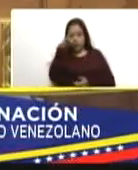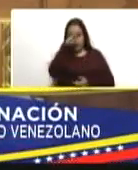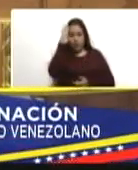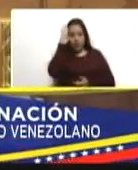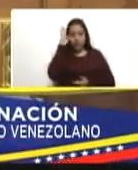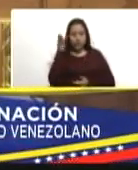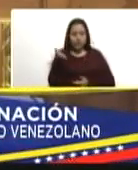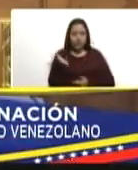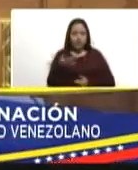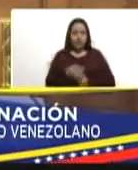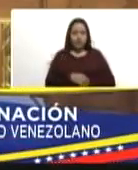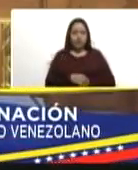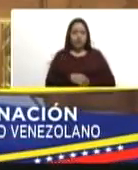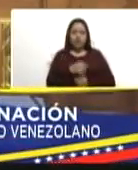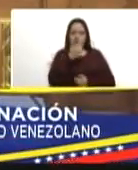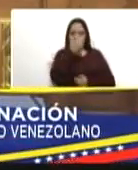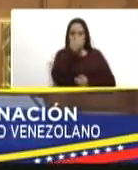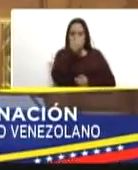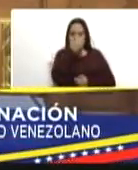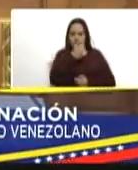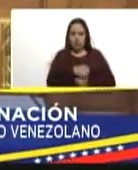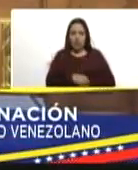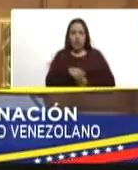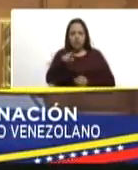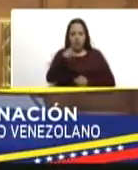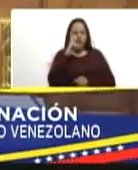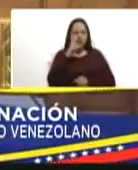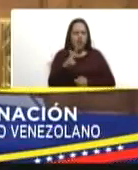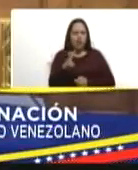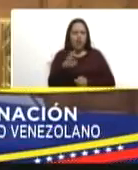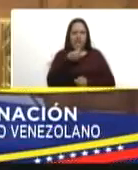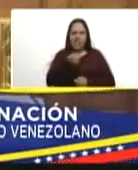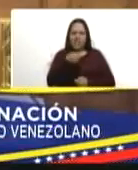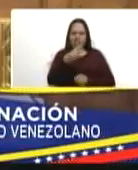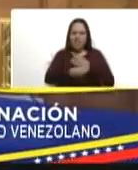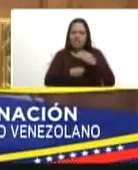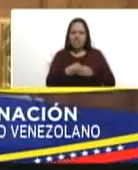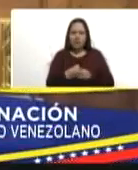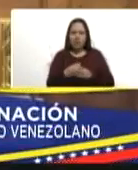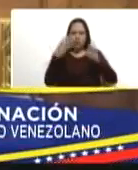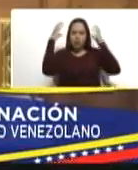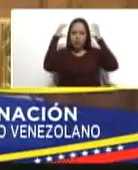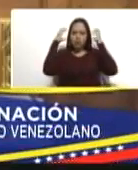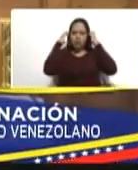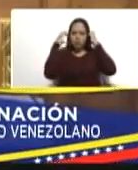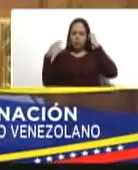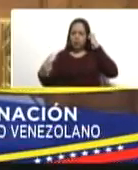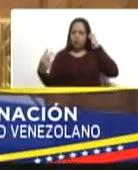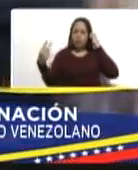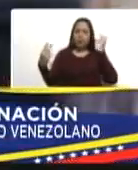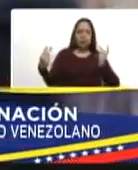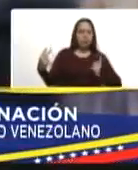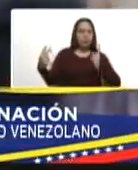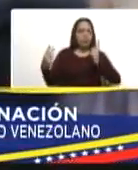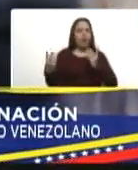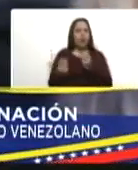dado ustedes vieron el postcast que dice con Dios dado quedó bueno